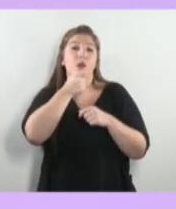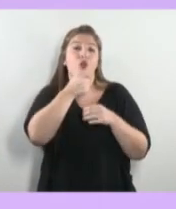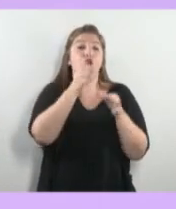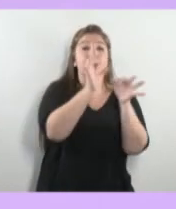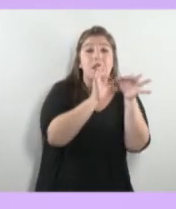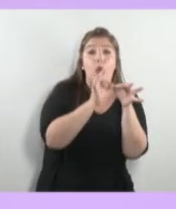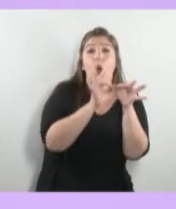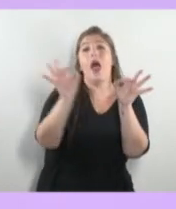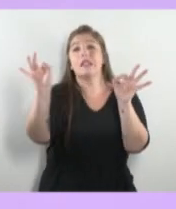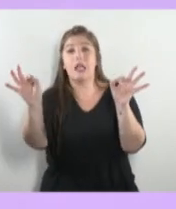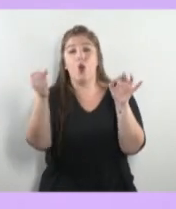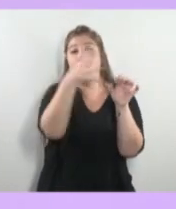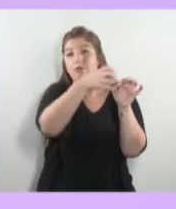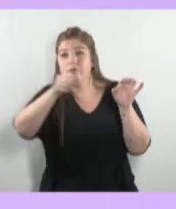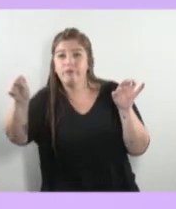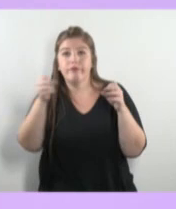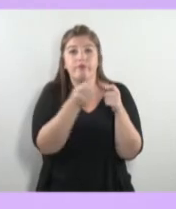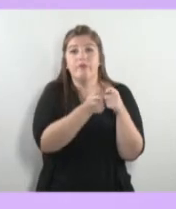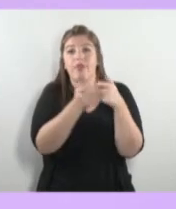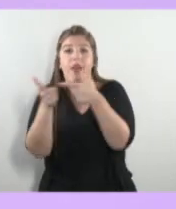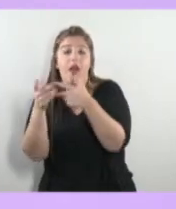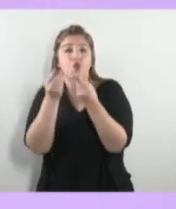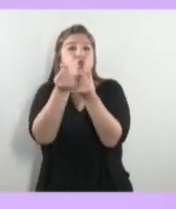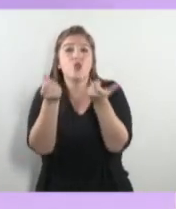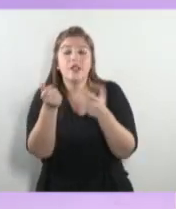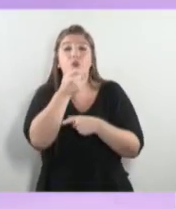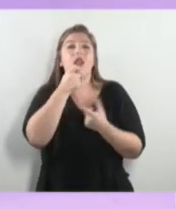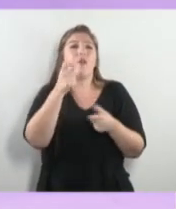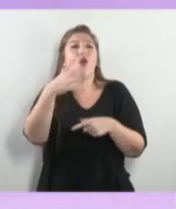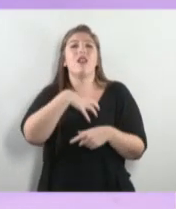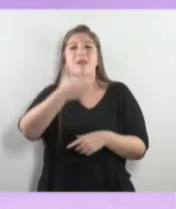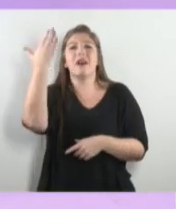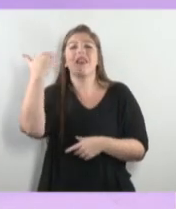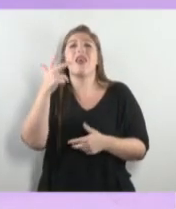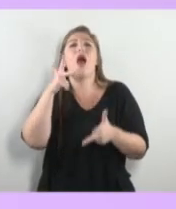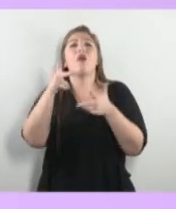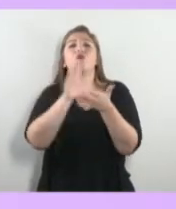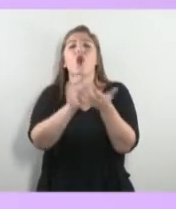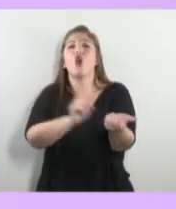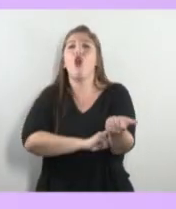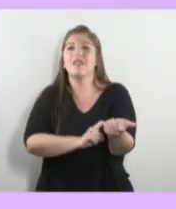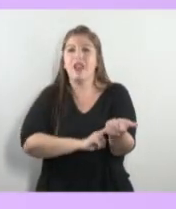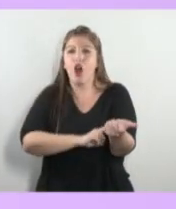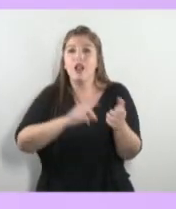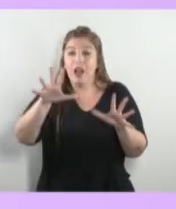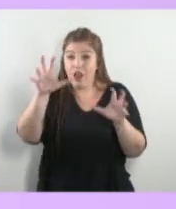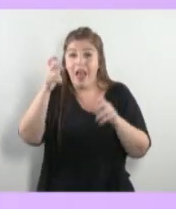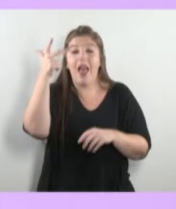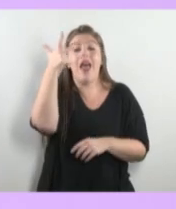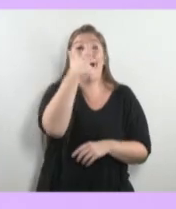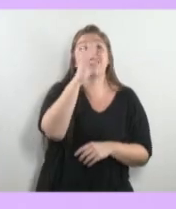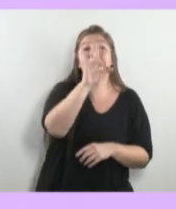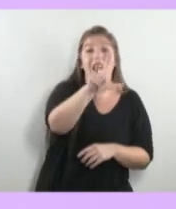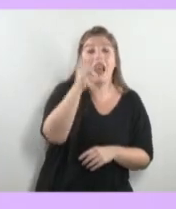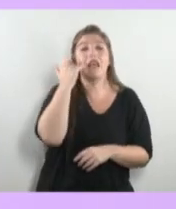la sangre. Como, por ejemplo, la clase pasada hablábamos del colesterol. No sé si te acordás. HDL y LDL,